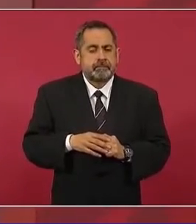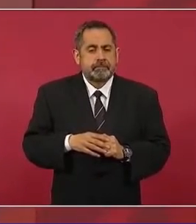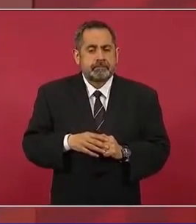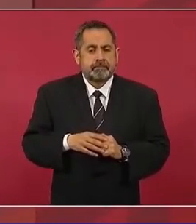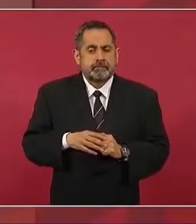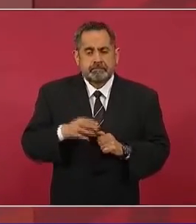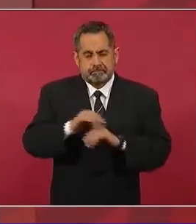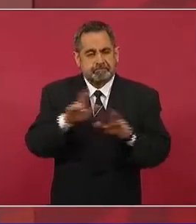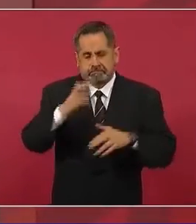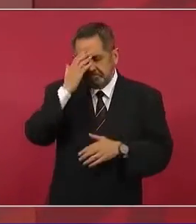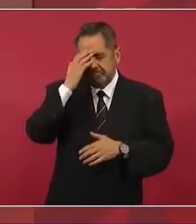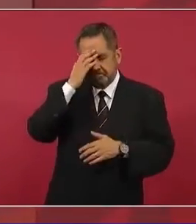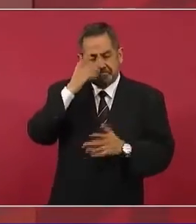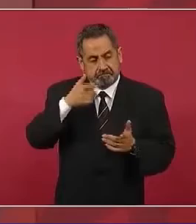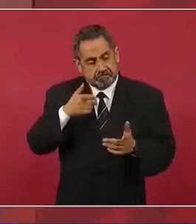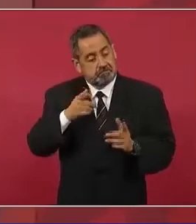reconozco